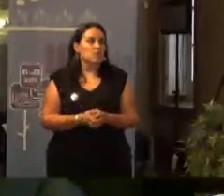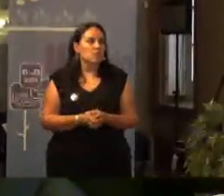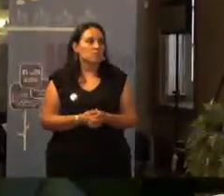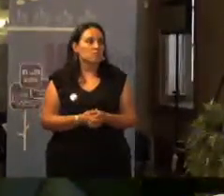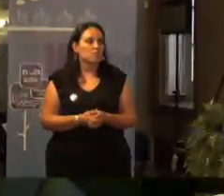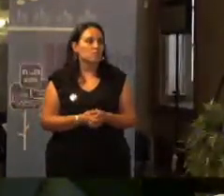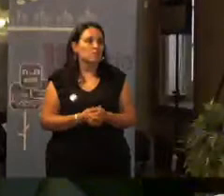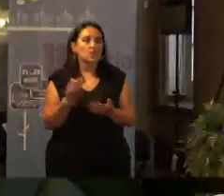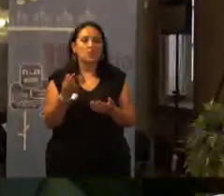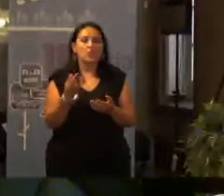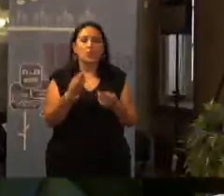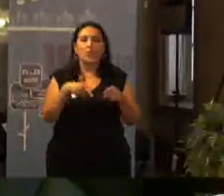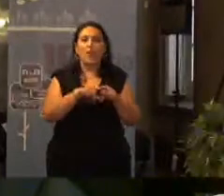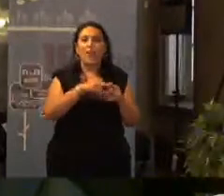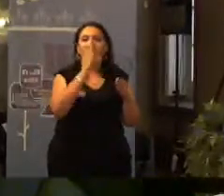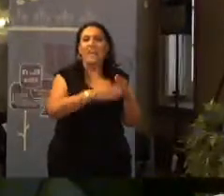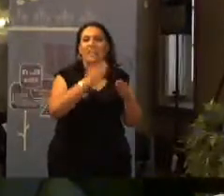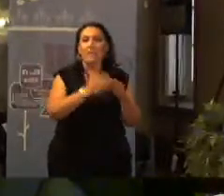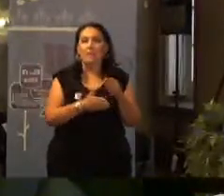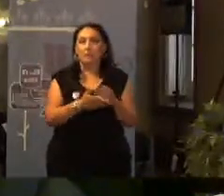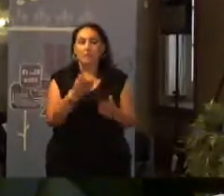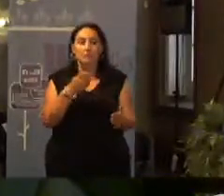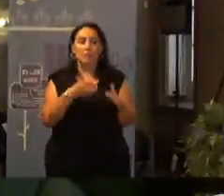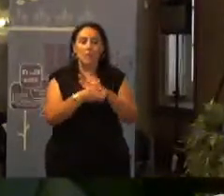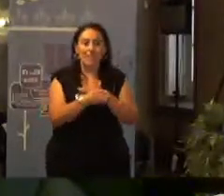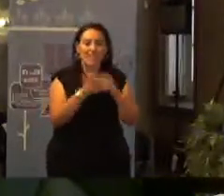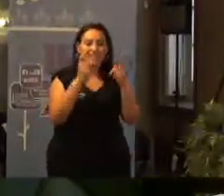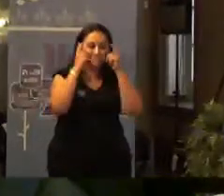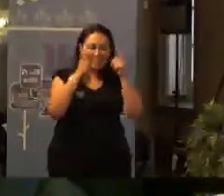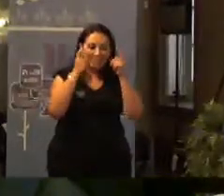a pasar esas fronteiras e intentar unhas alianzas dentro